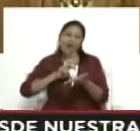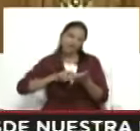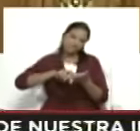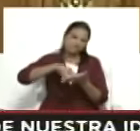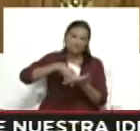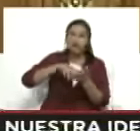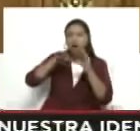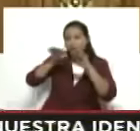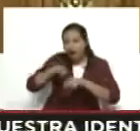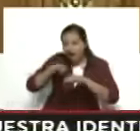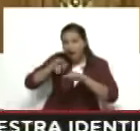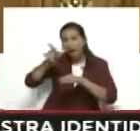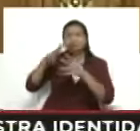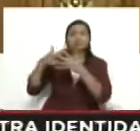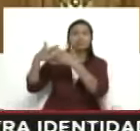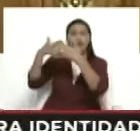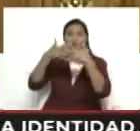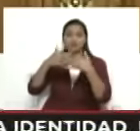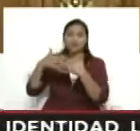norteamericano.